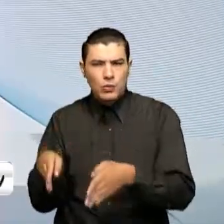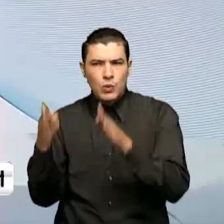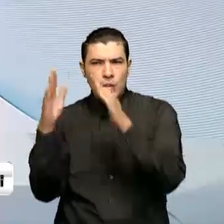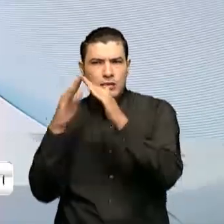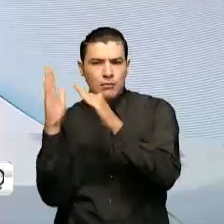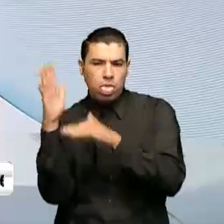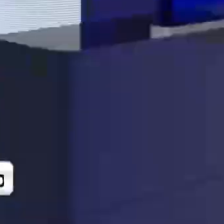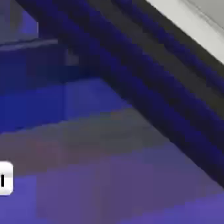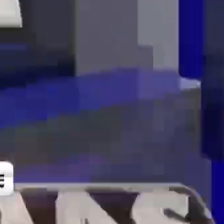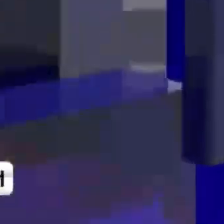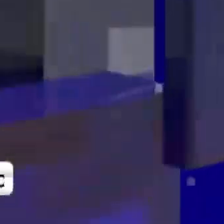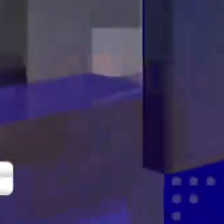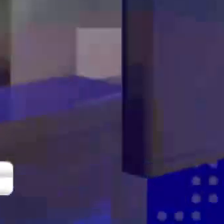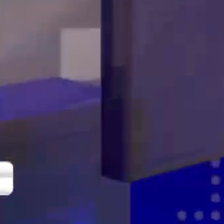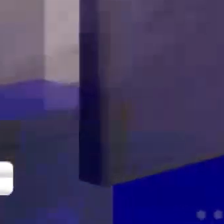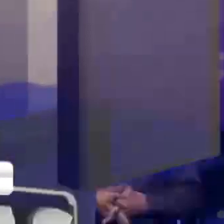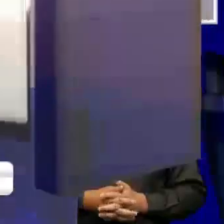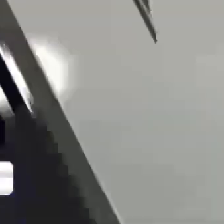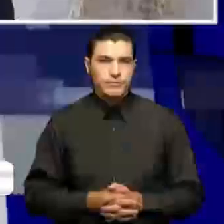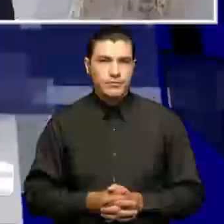tenemos hasta el momento